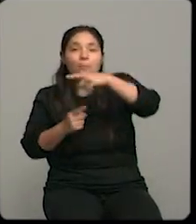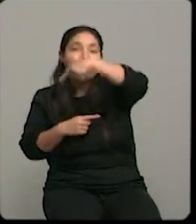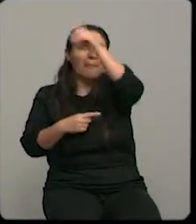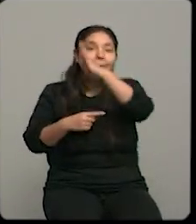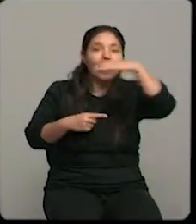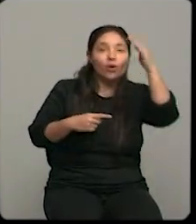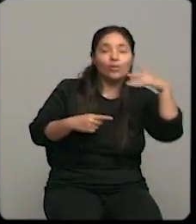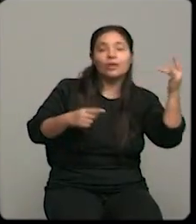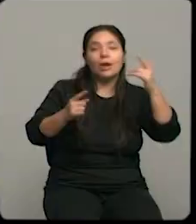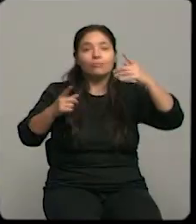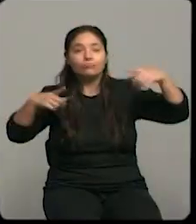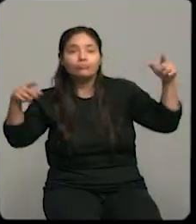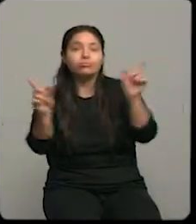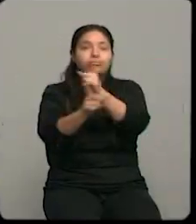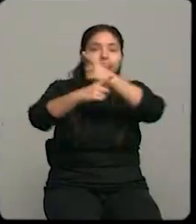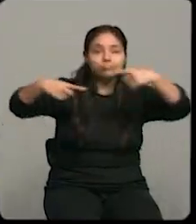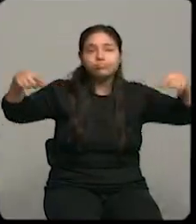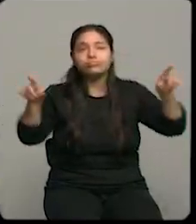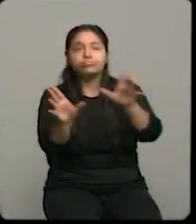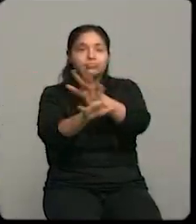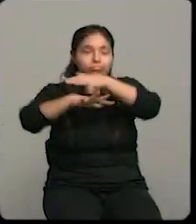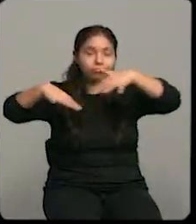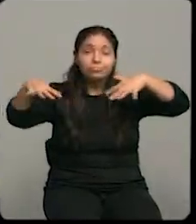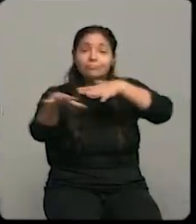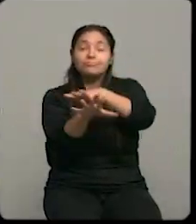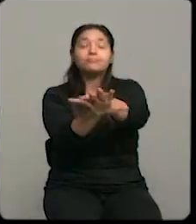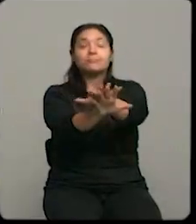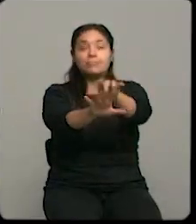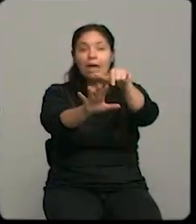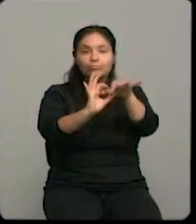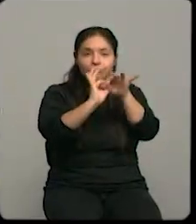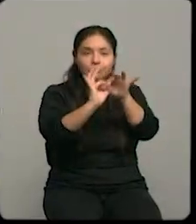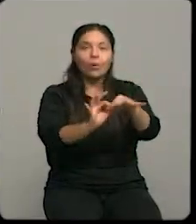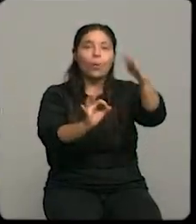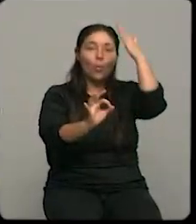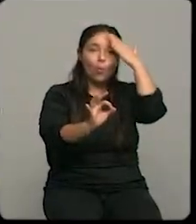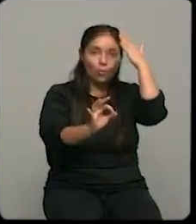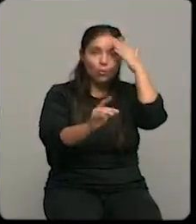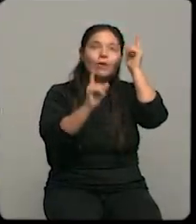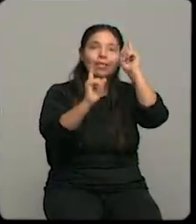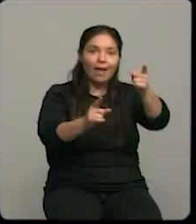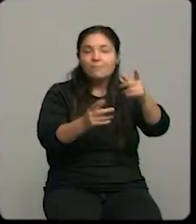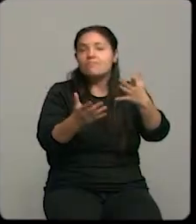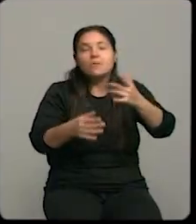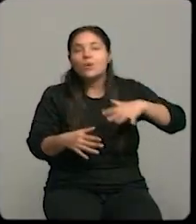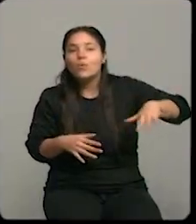está profundamente marcada por los rasgos culturales de los lugares y los tiempos en los que se